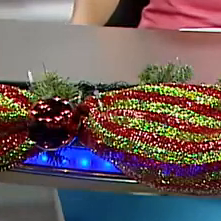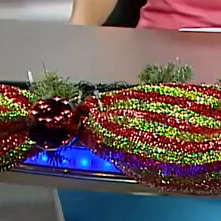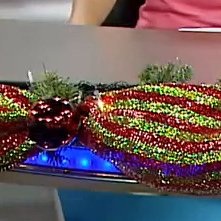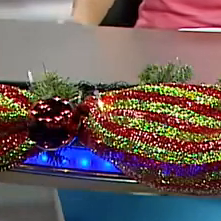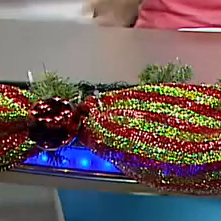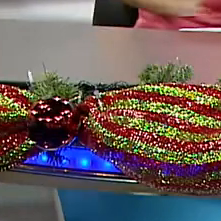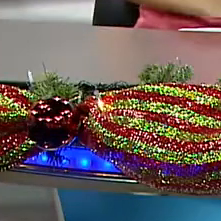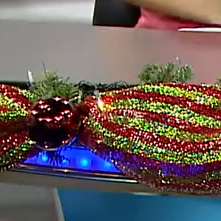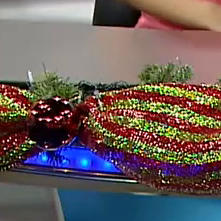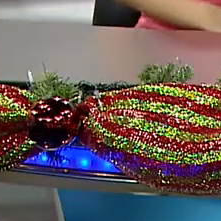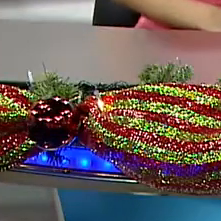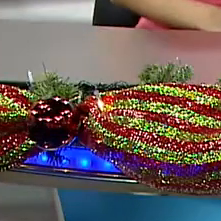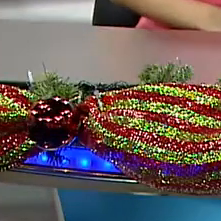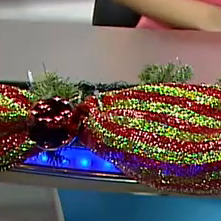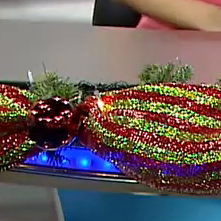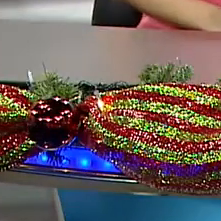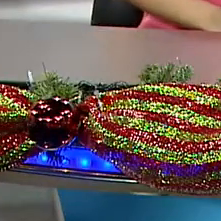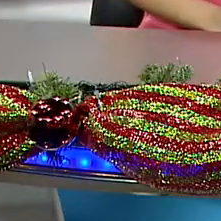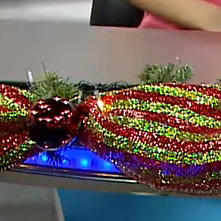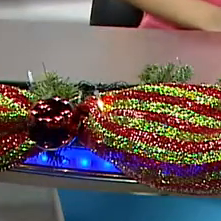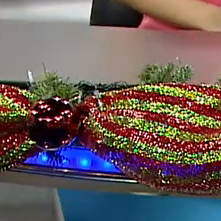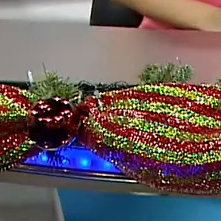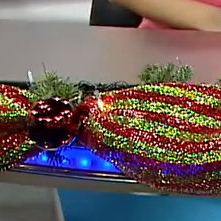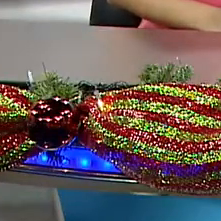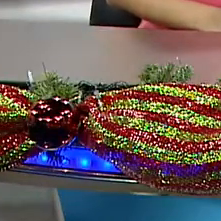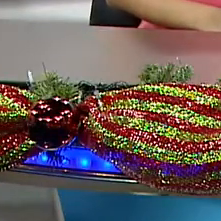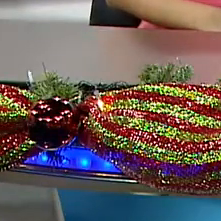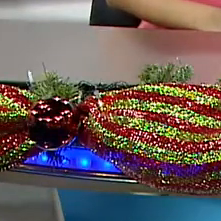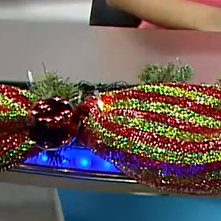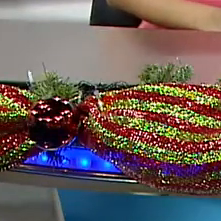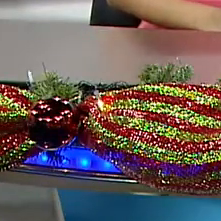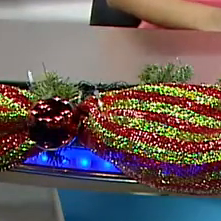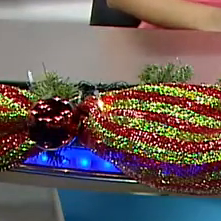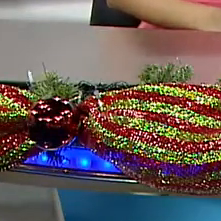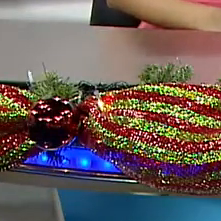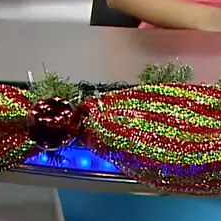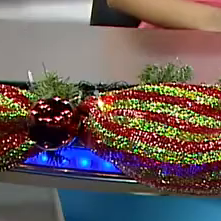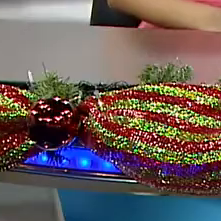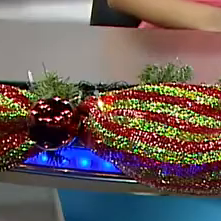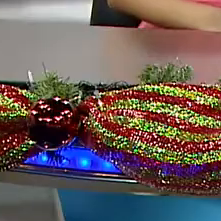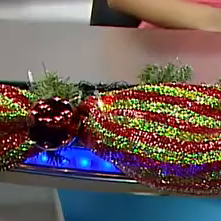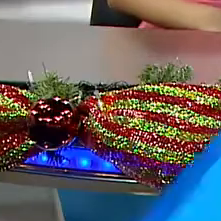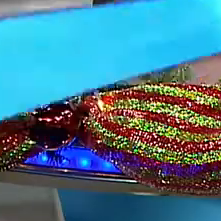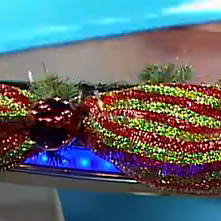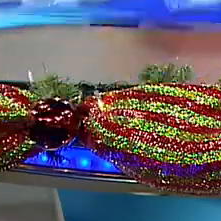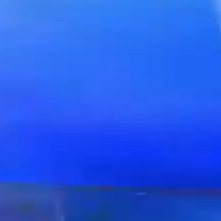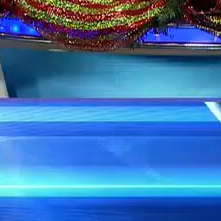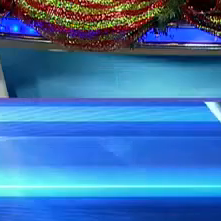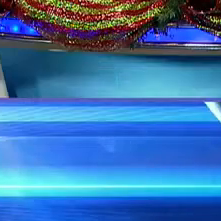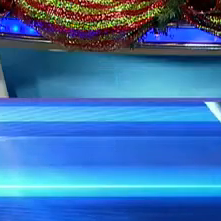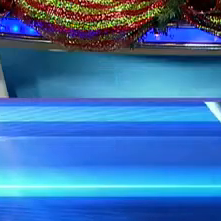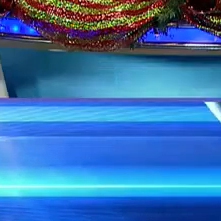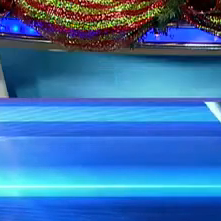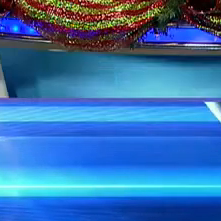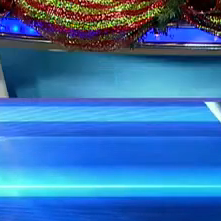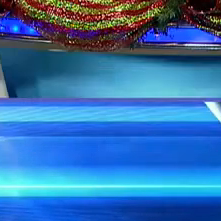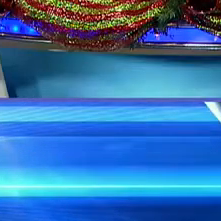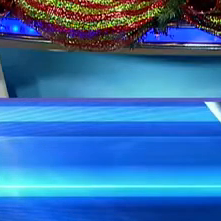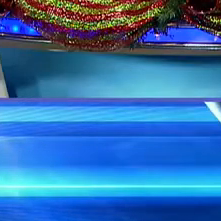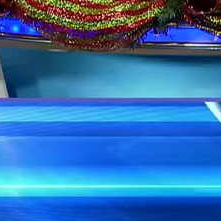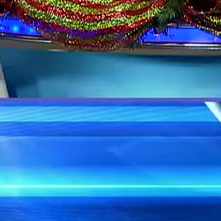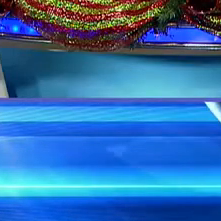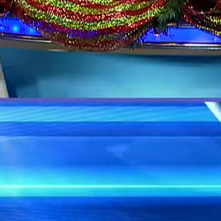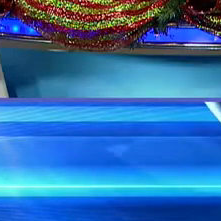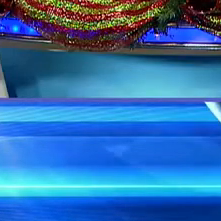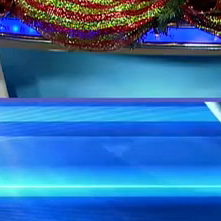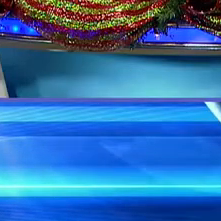de regreso para inmediatamente salir del estudio. Con Enrique Muñoz está listo para más información. Enrique, ¿qué otras novedades? Buenos días. Nuevamente contigo, Enrique.